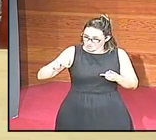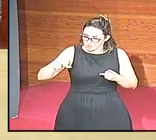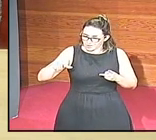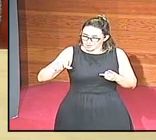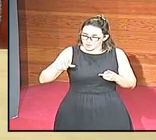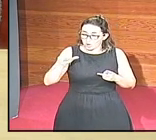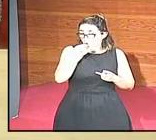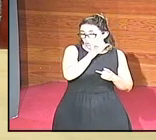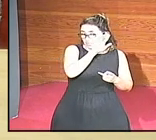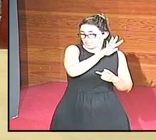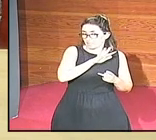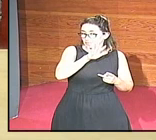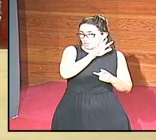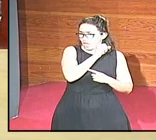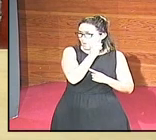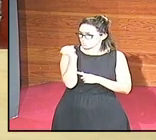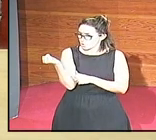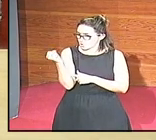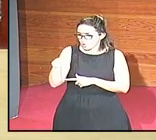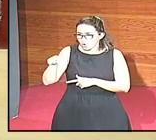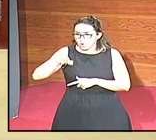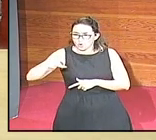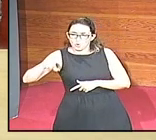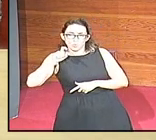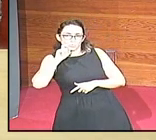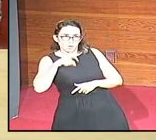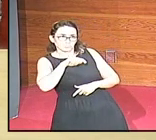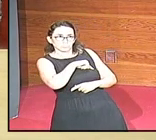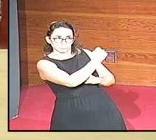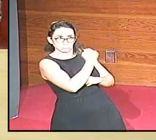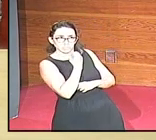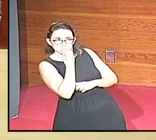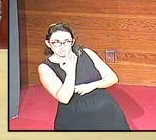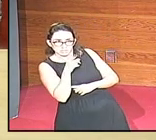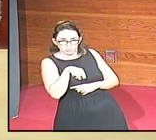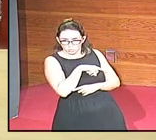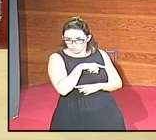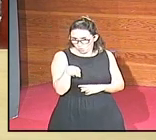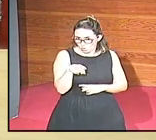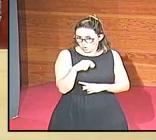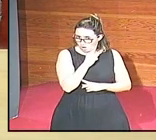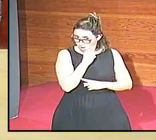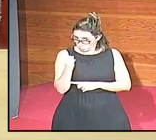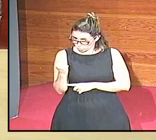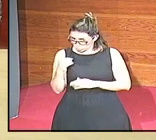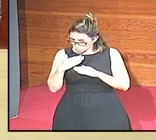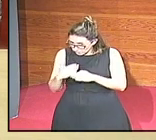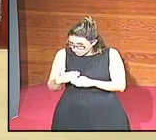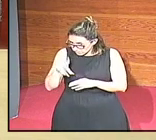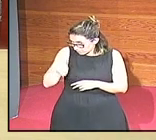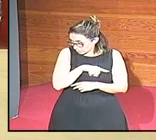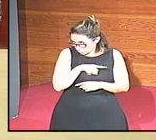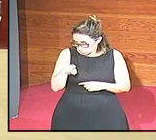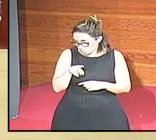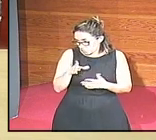les está apoyando? Porque sí, armas les está proporcionando y bueno, hasta ahí, ¿no?